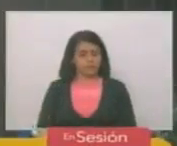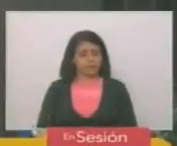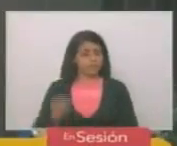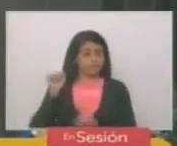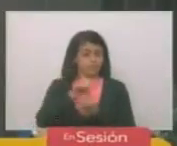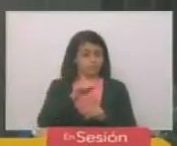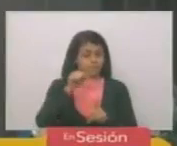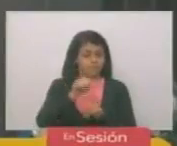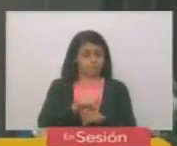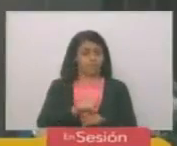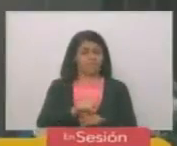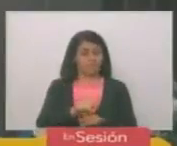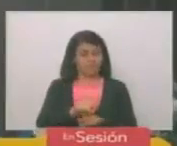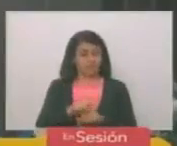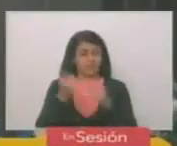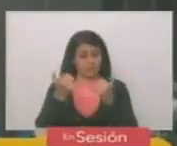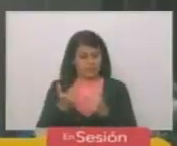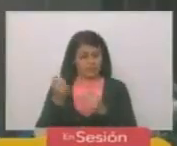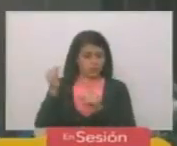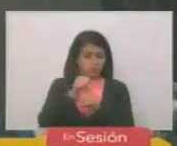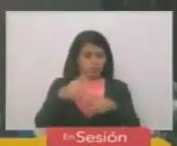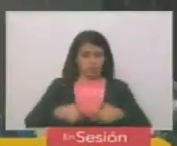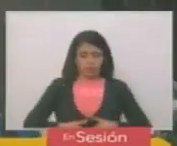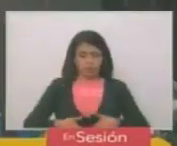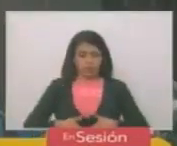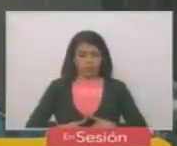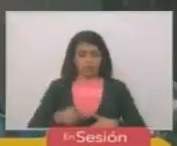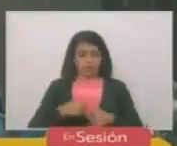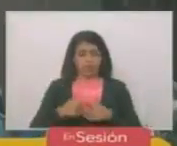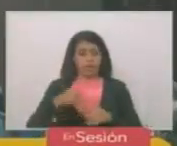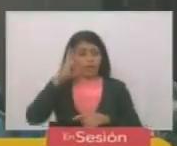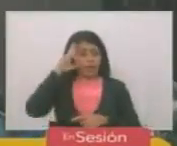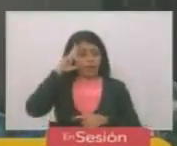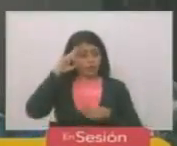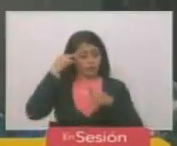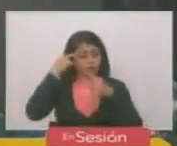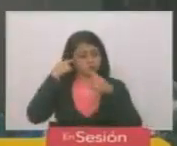luchado, fue peleado, fue razonado,